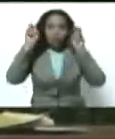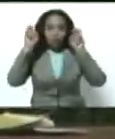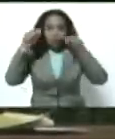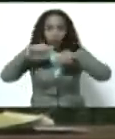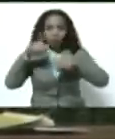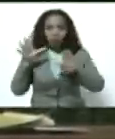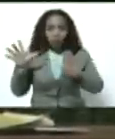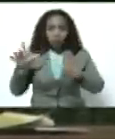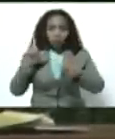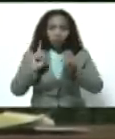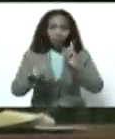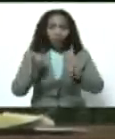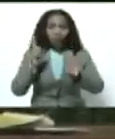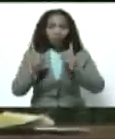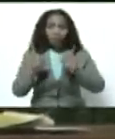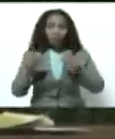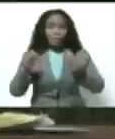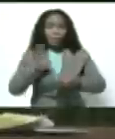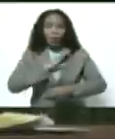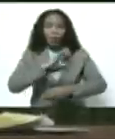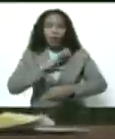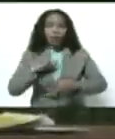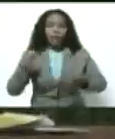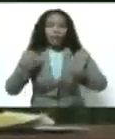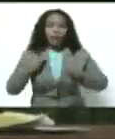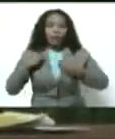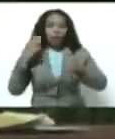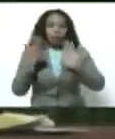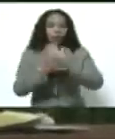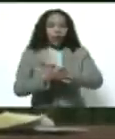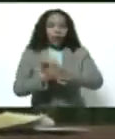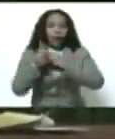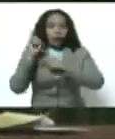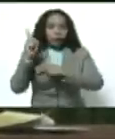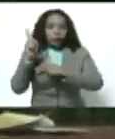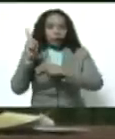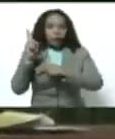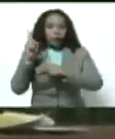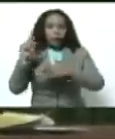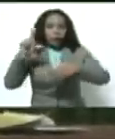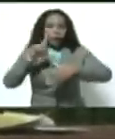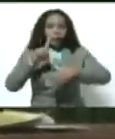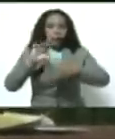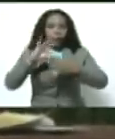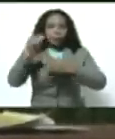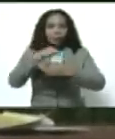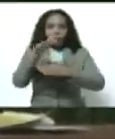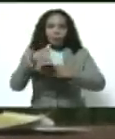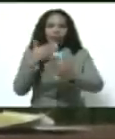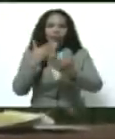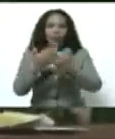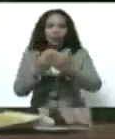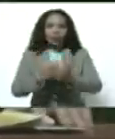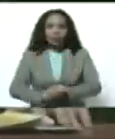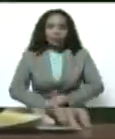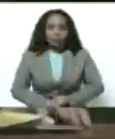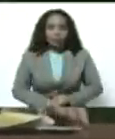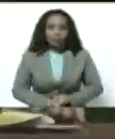depende hasta la propia sobrevivencia de nuestras identidades latinoamericanas y caribeñas. Muchas gracias.